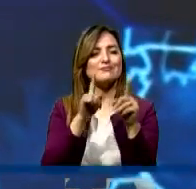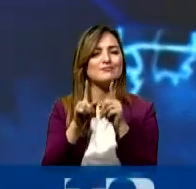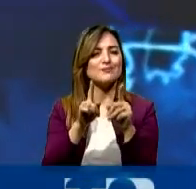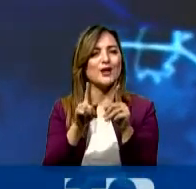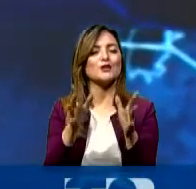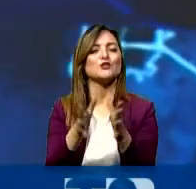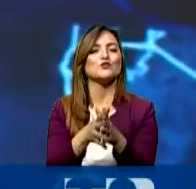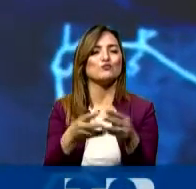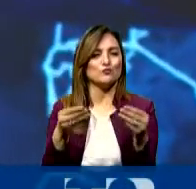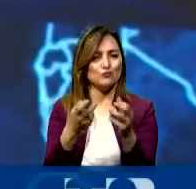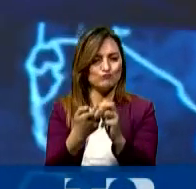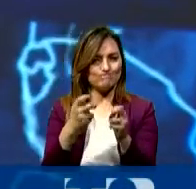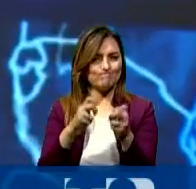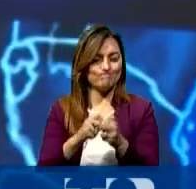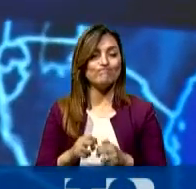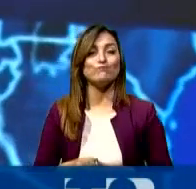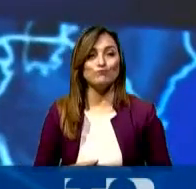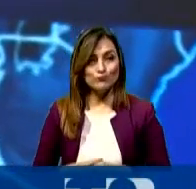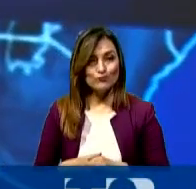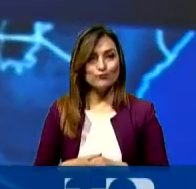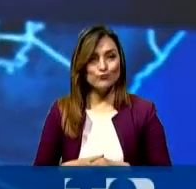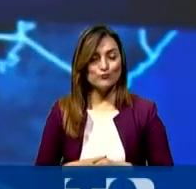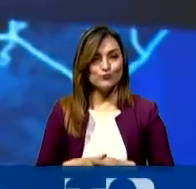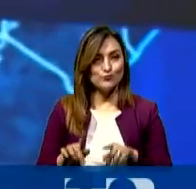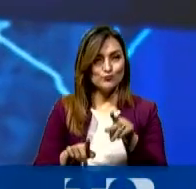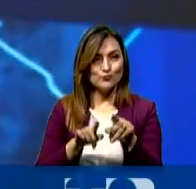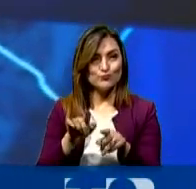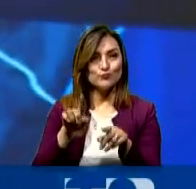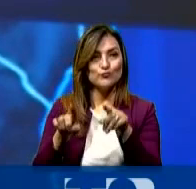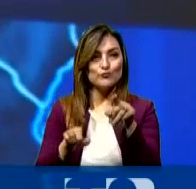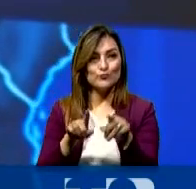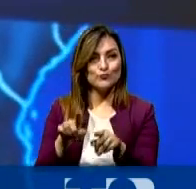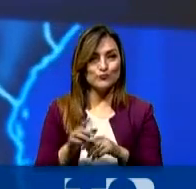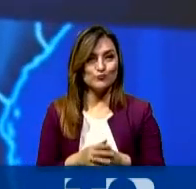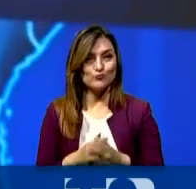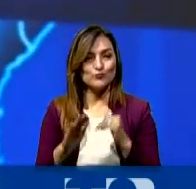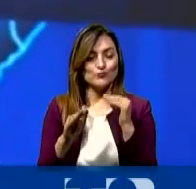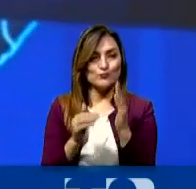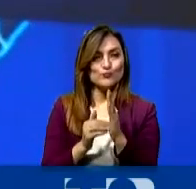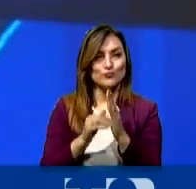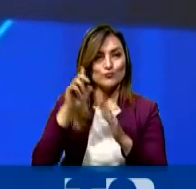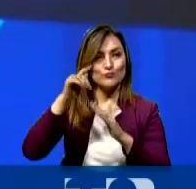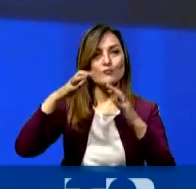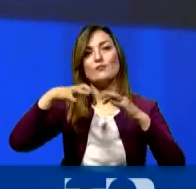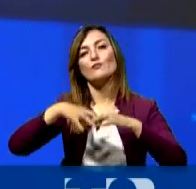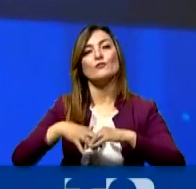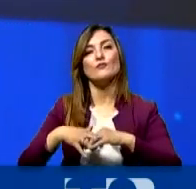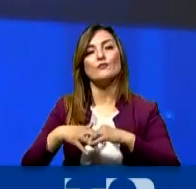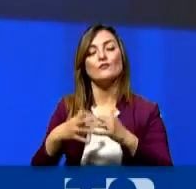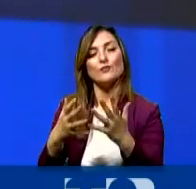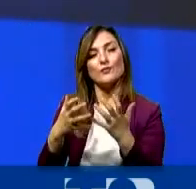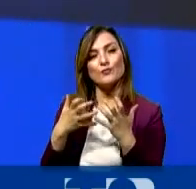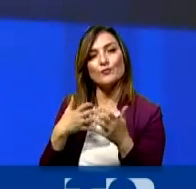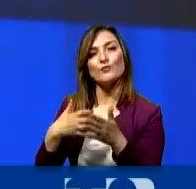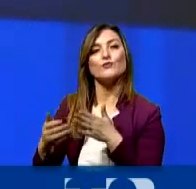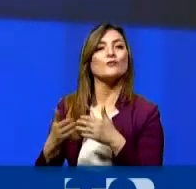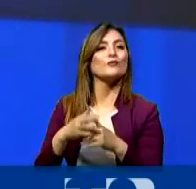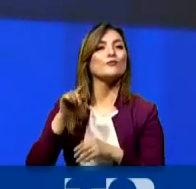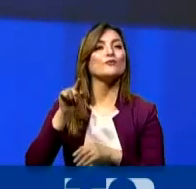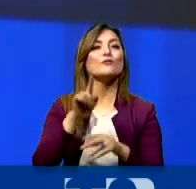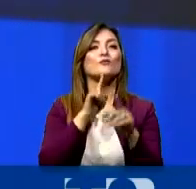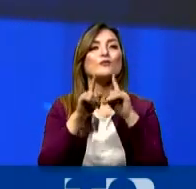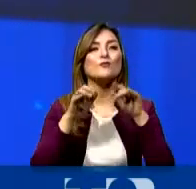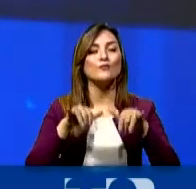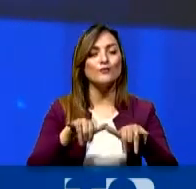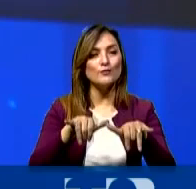camino de la solución de los problemas incluso con aquellos que ahora pretenden desestabilizar la asamblea y a partir de eso